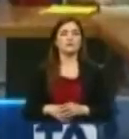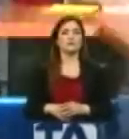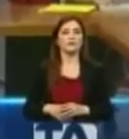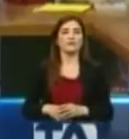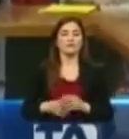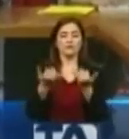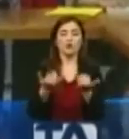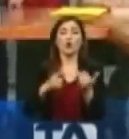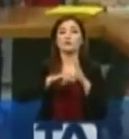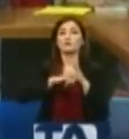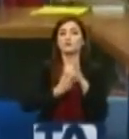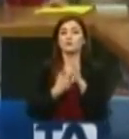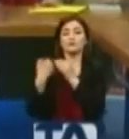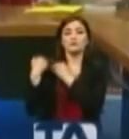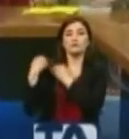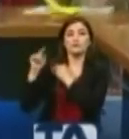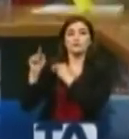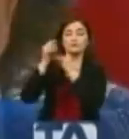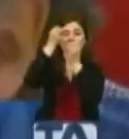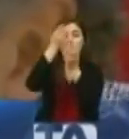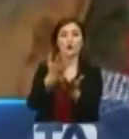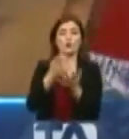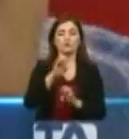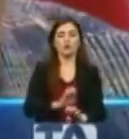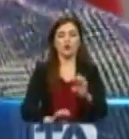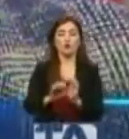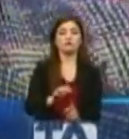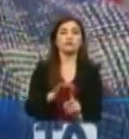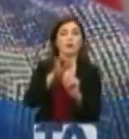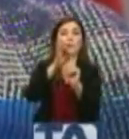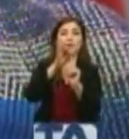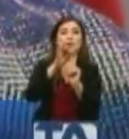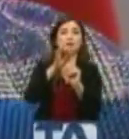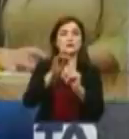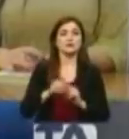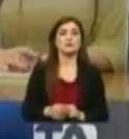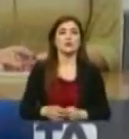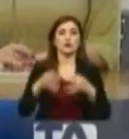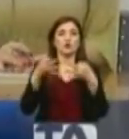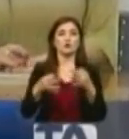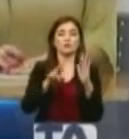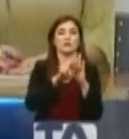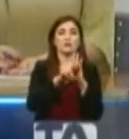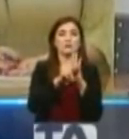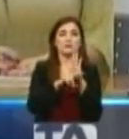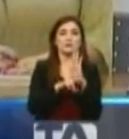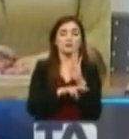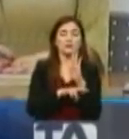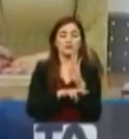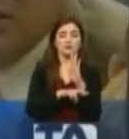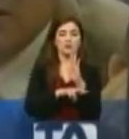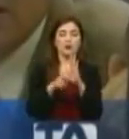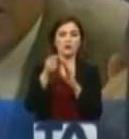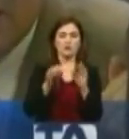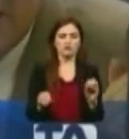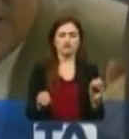Pues hoy el contralor encargado Pablo Celia anunció el inicio de un examen especial al cumplimiento de los requisitos para el